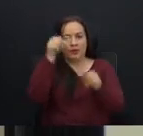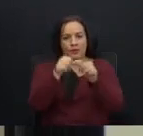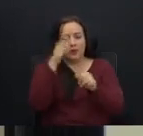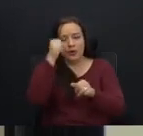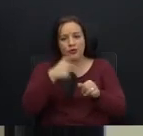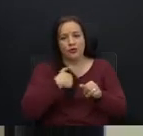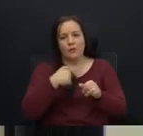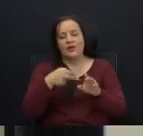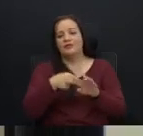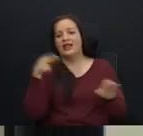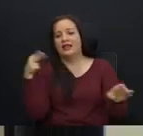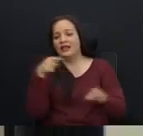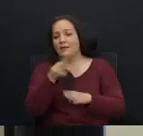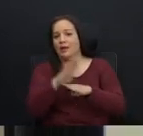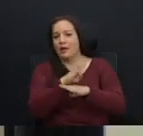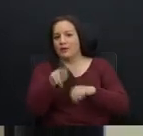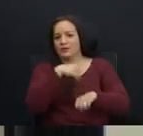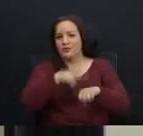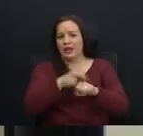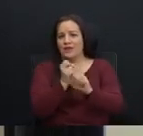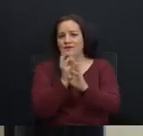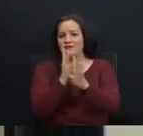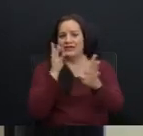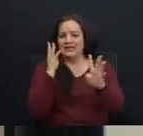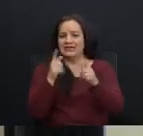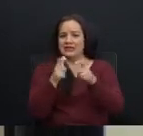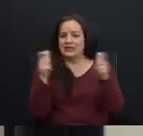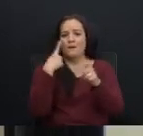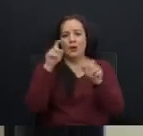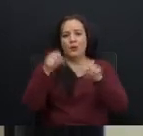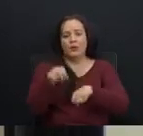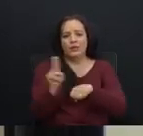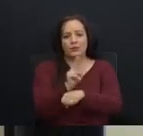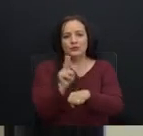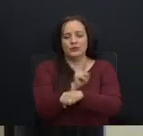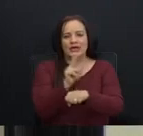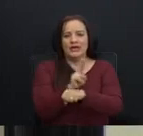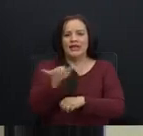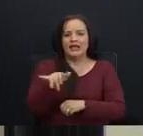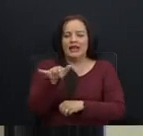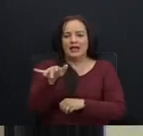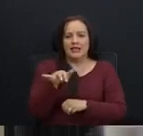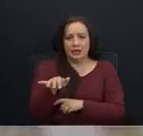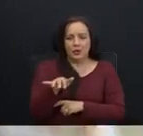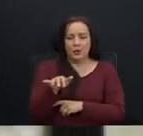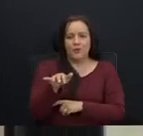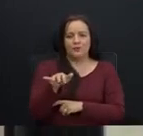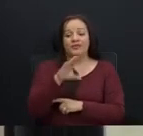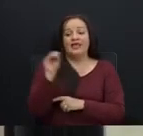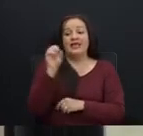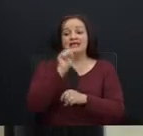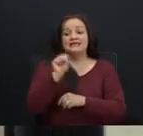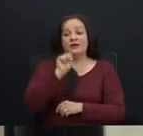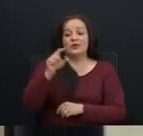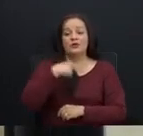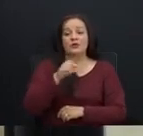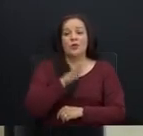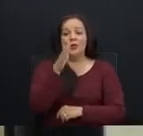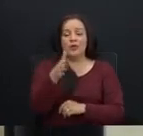del Banco Nacional eran aquellas filas inmensas para poder utilizar el cajero automático. El sábado que andaba haciendo